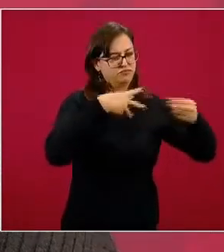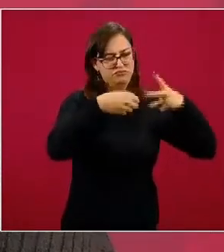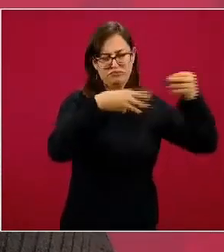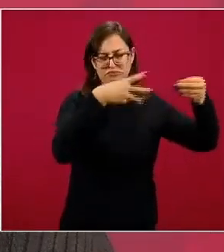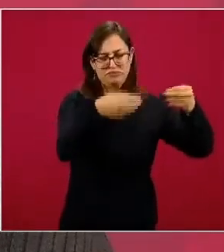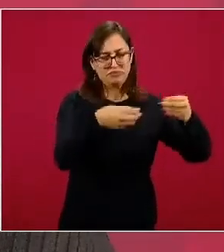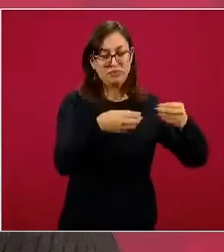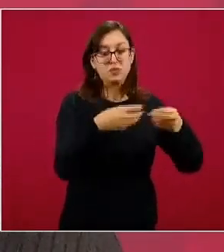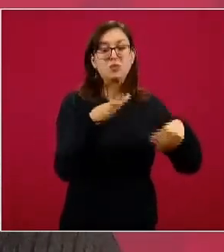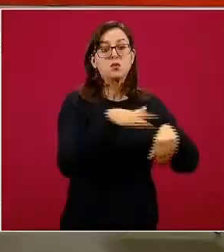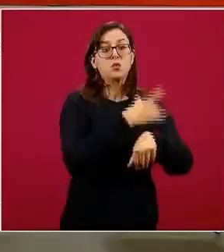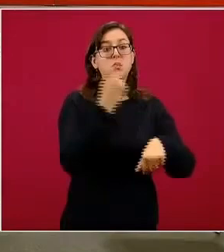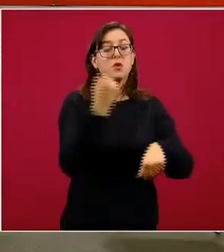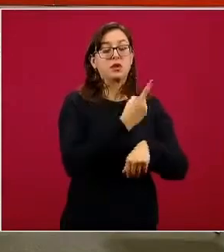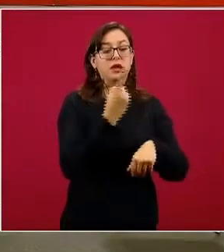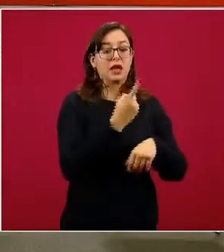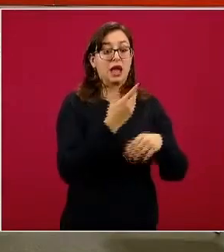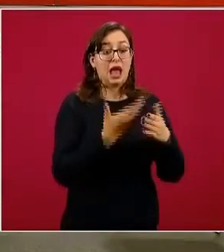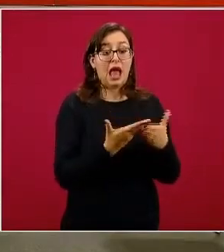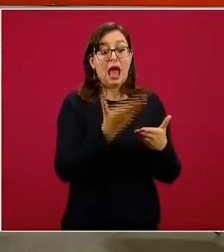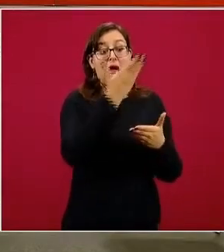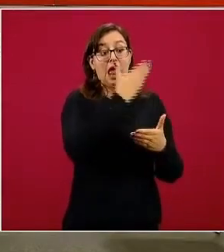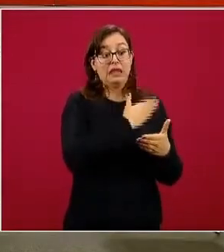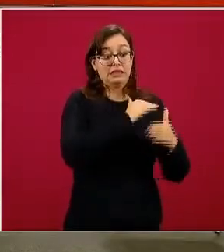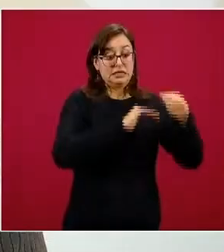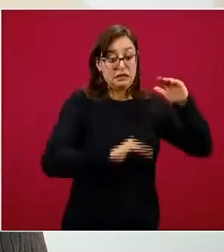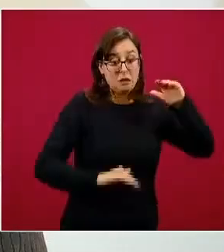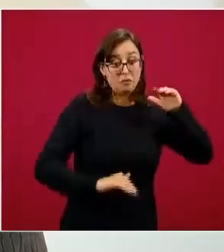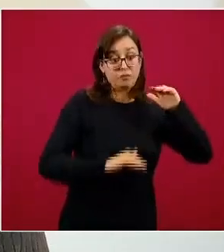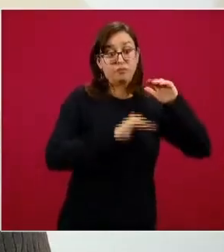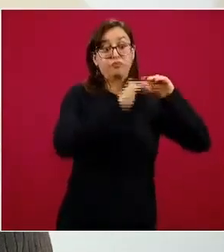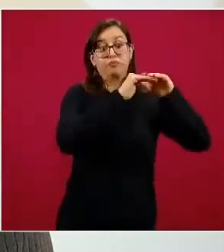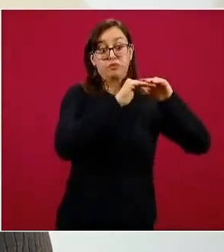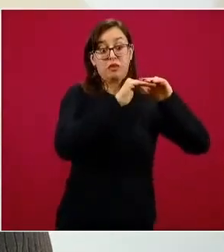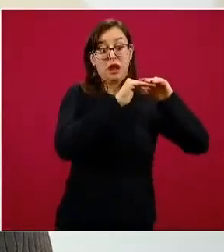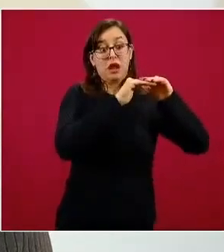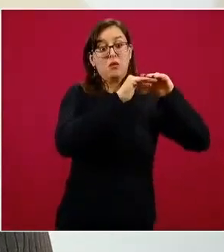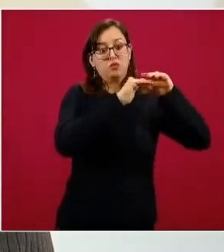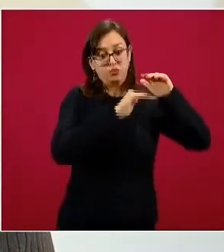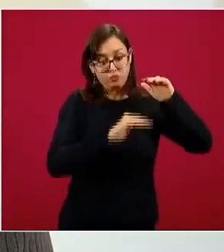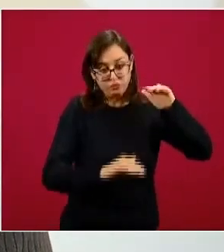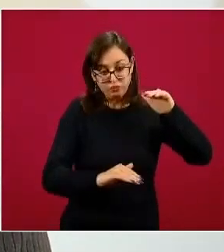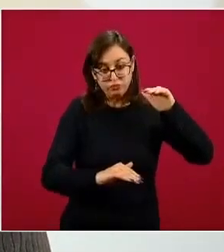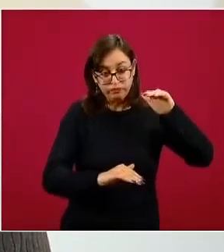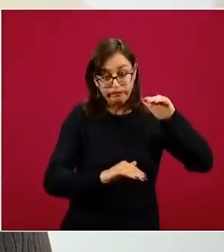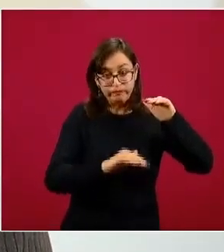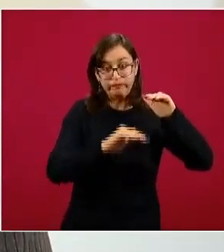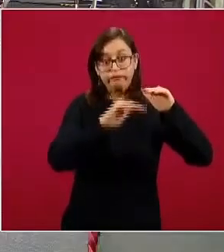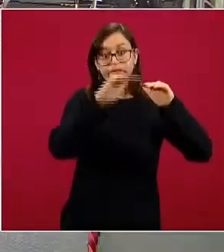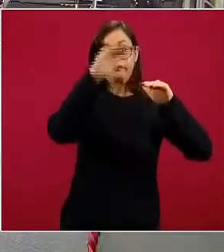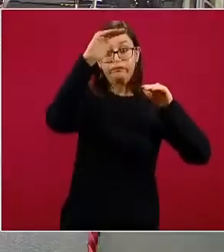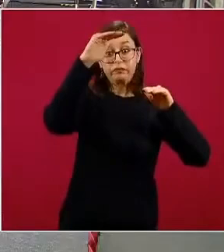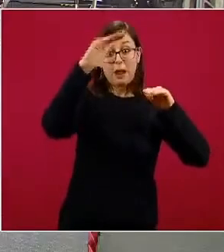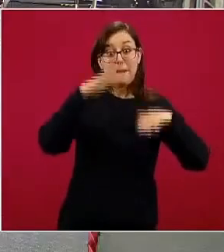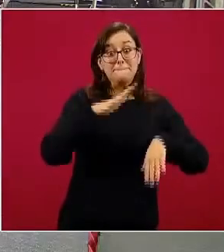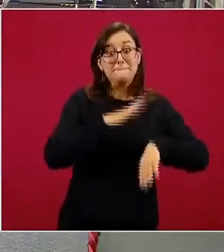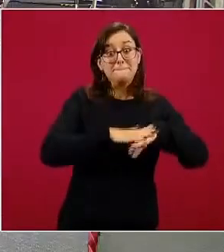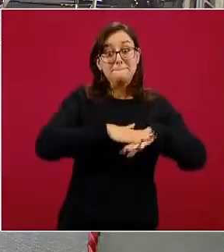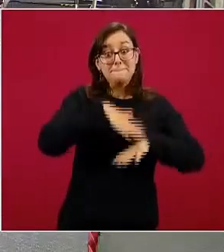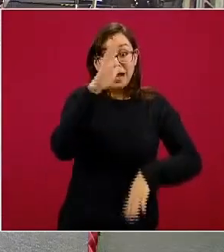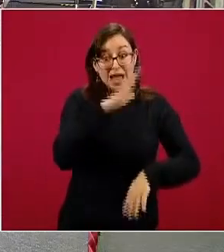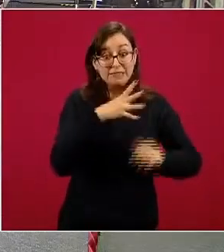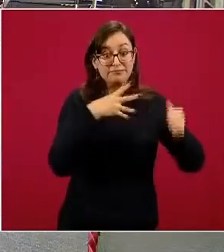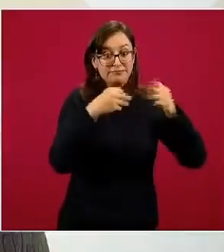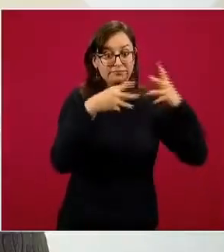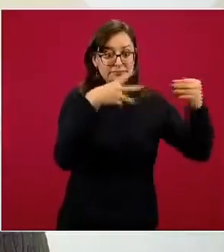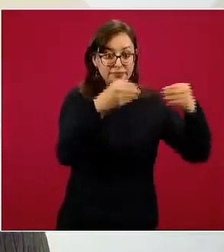han superado, digamos, su primer acme, su primer pico de casos, pero reiteramos, todavía la gran